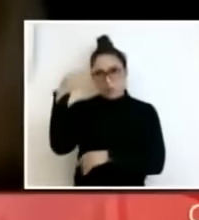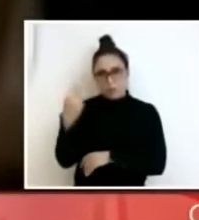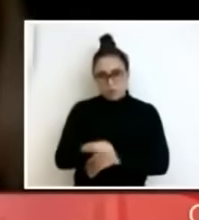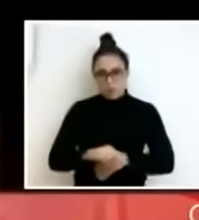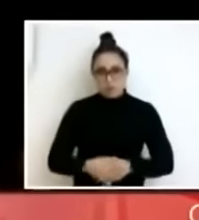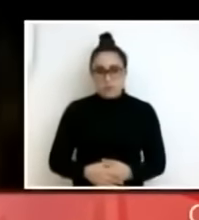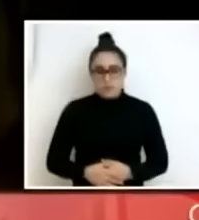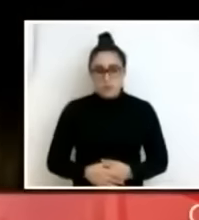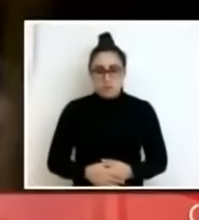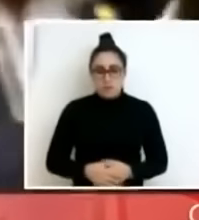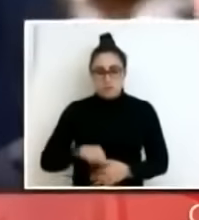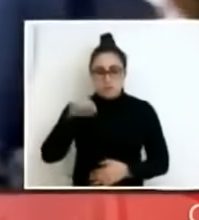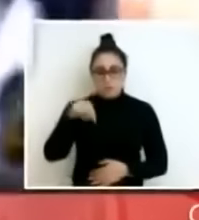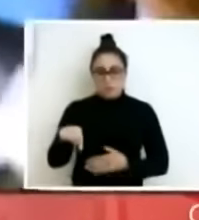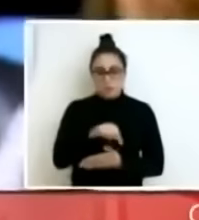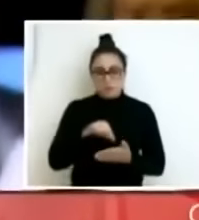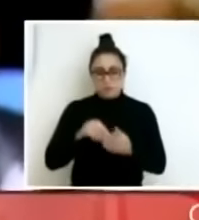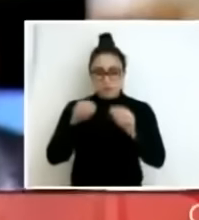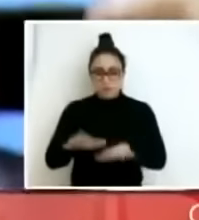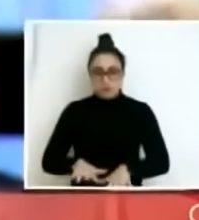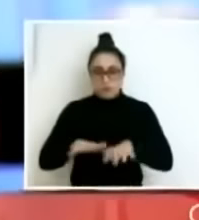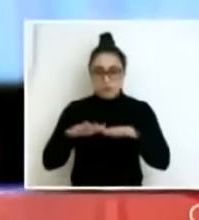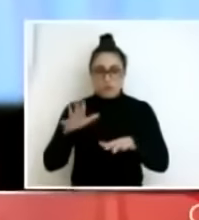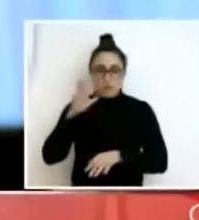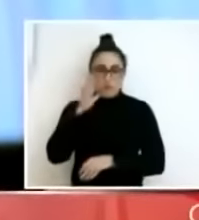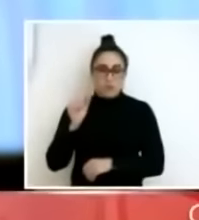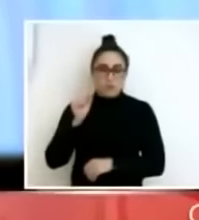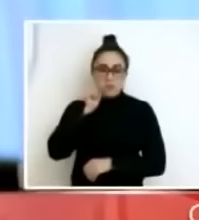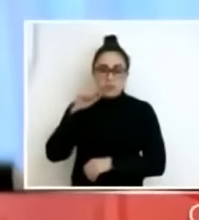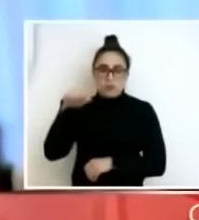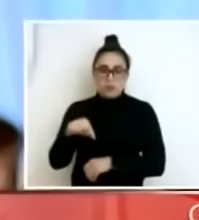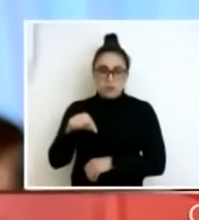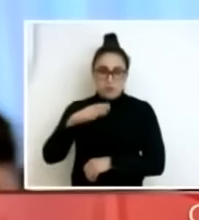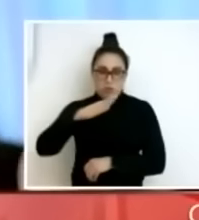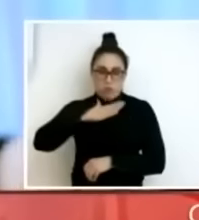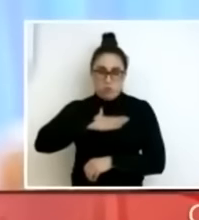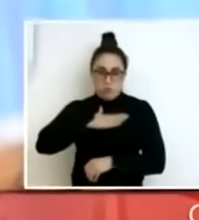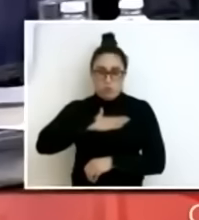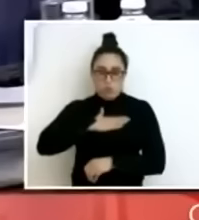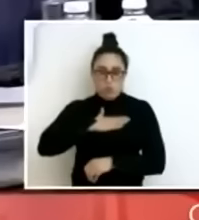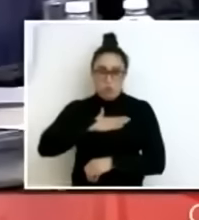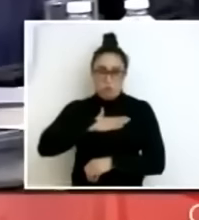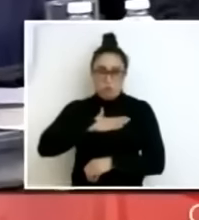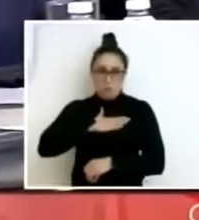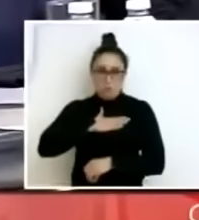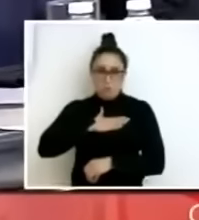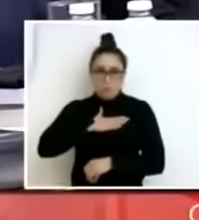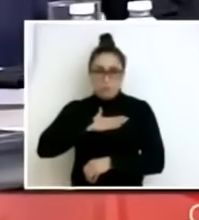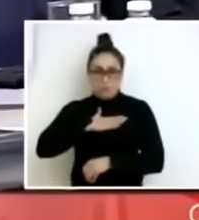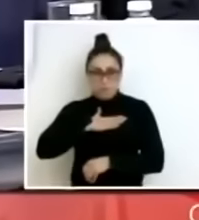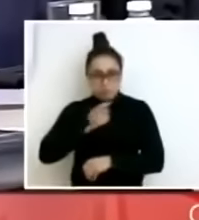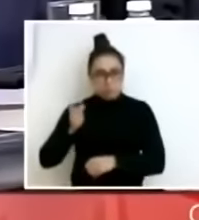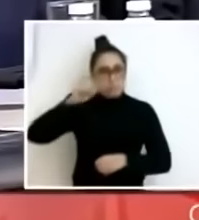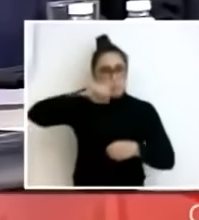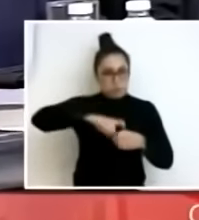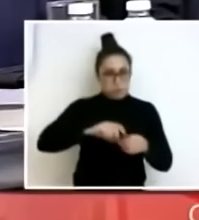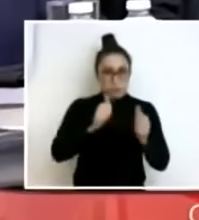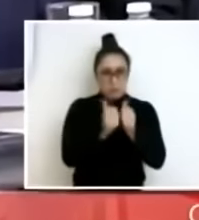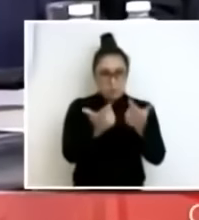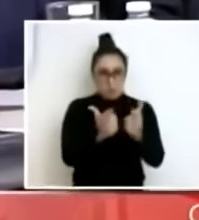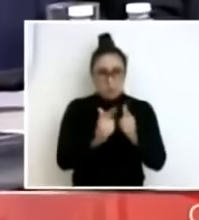patria esta cámara alta como integrante del poder reformador de la